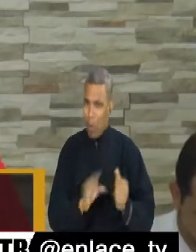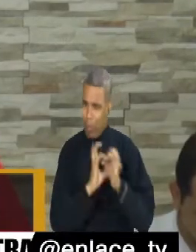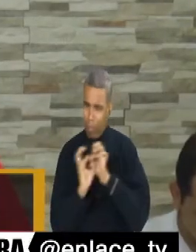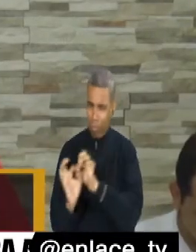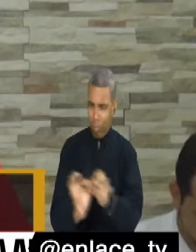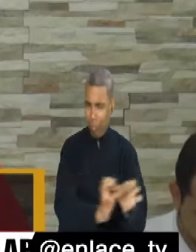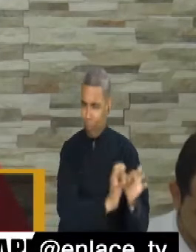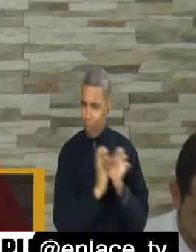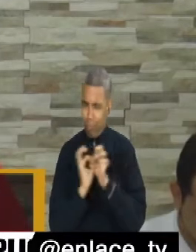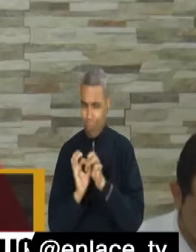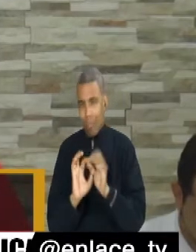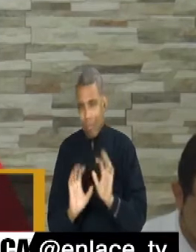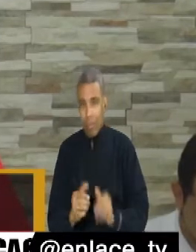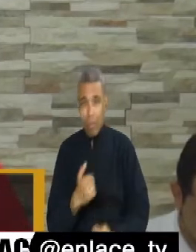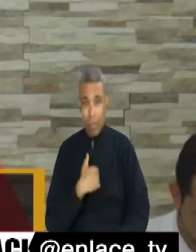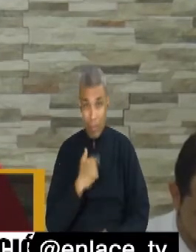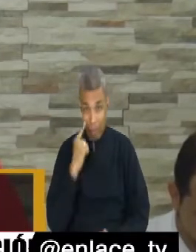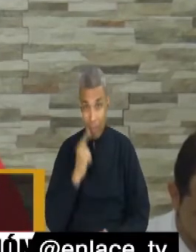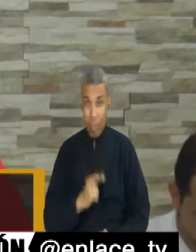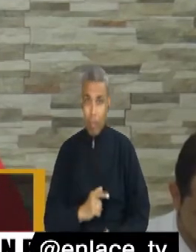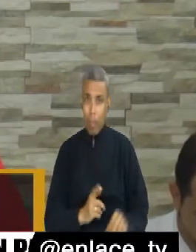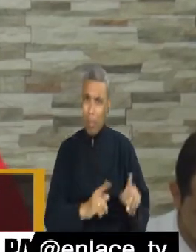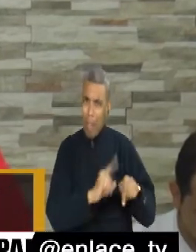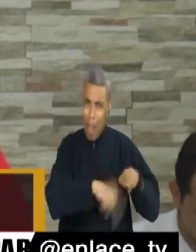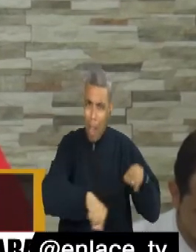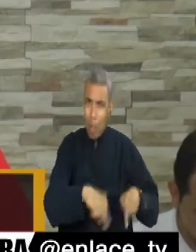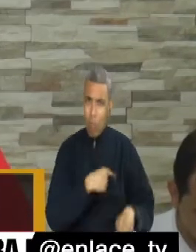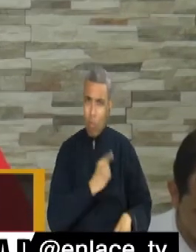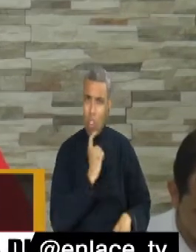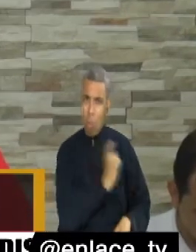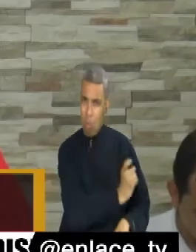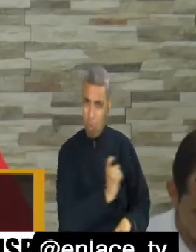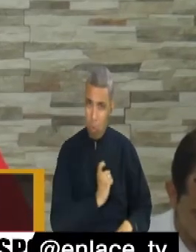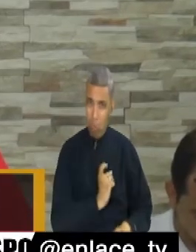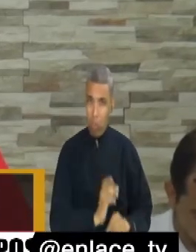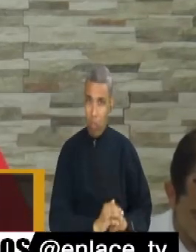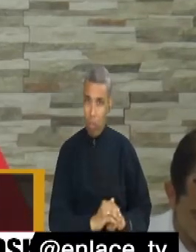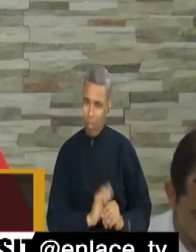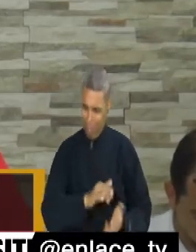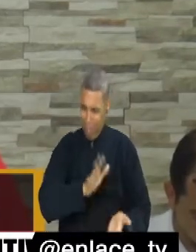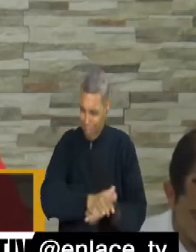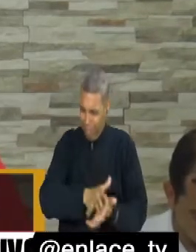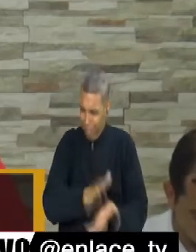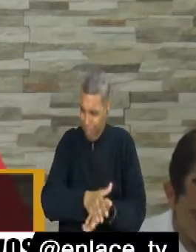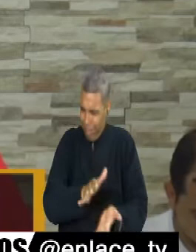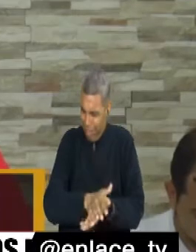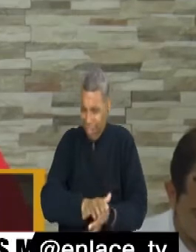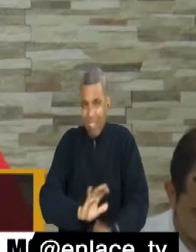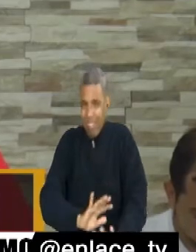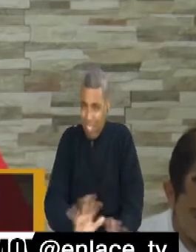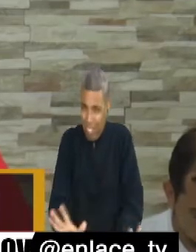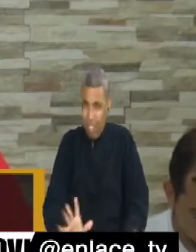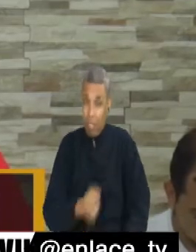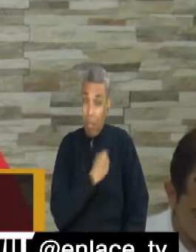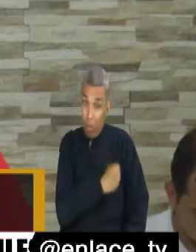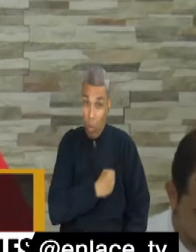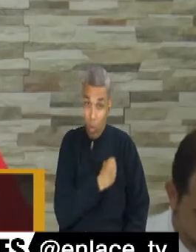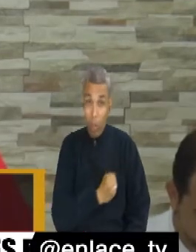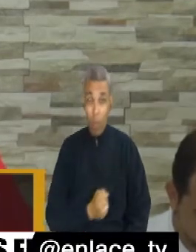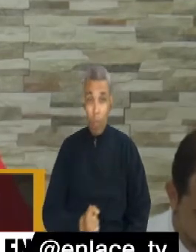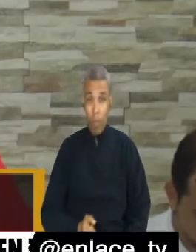esas personas que piensan diferente como piensa el gobierno, les hago ese llamado,